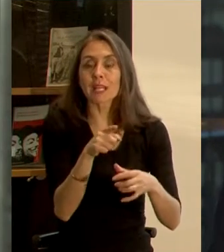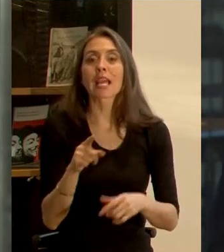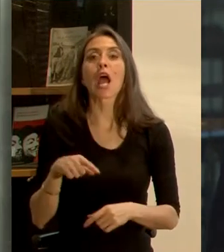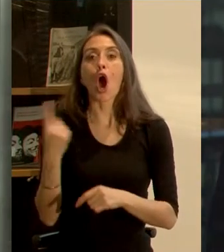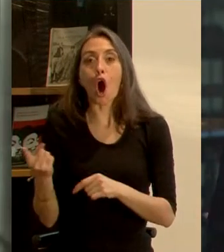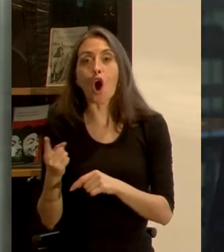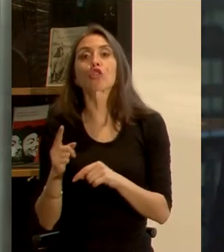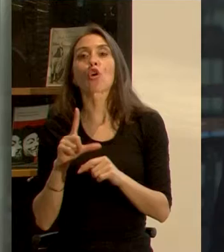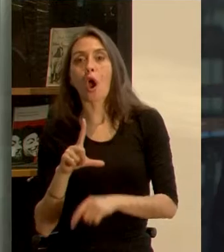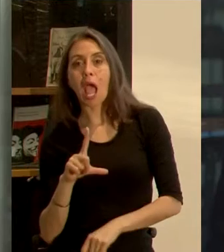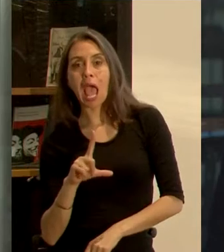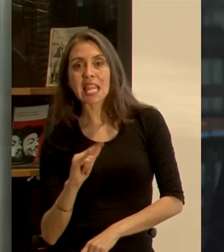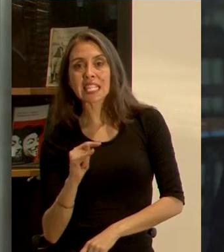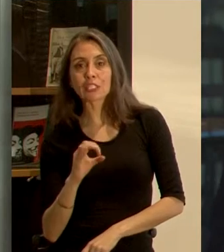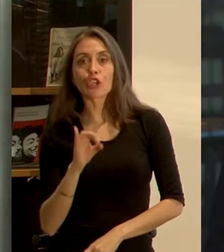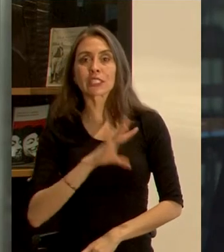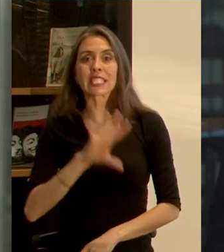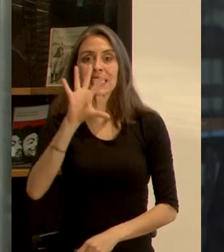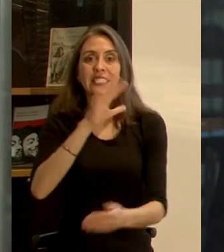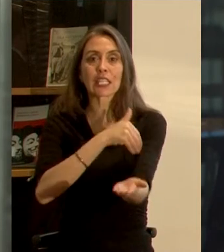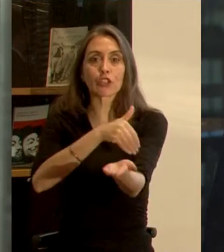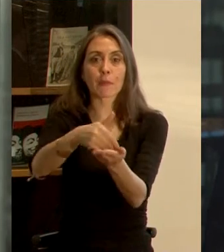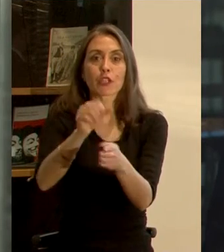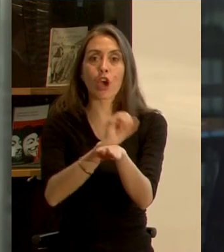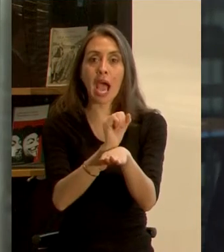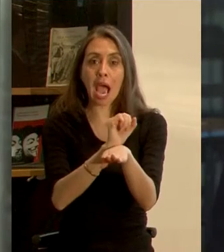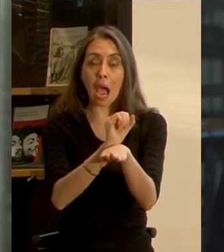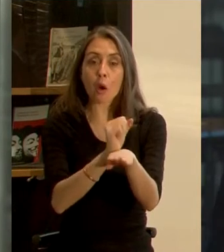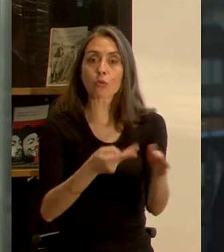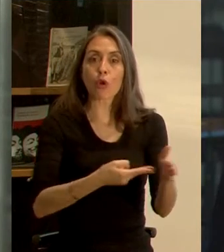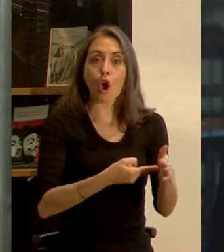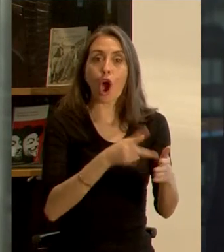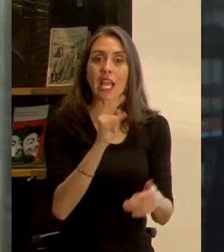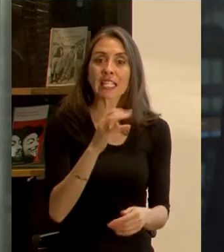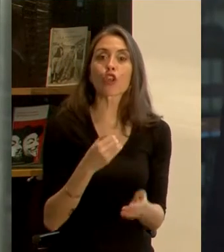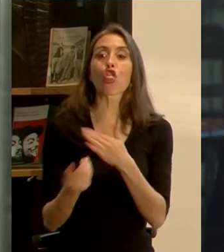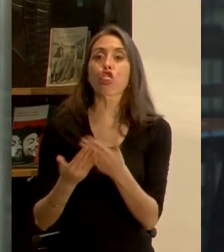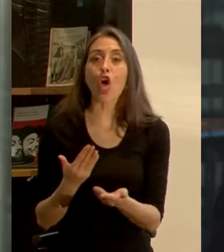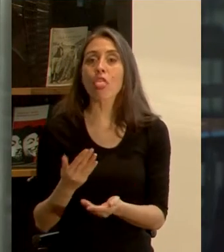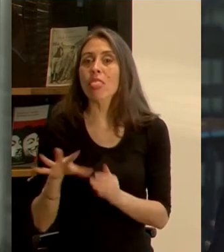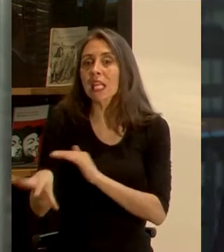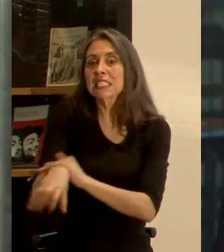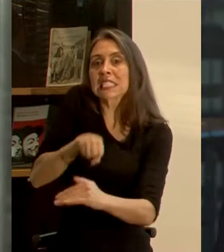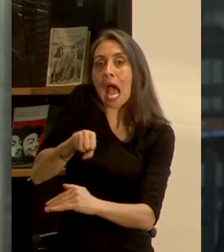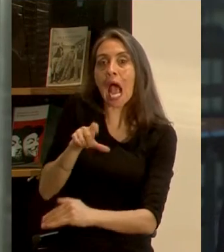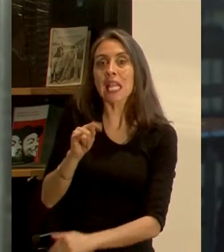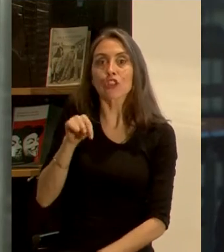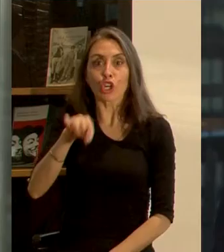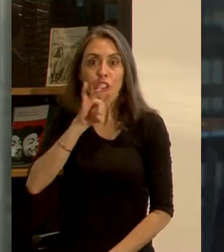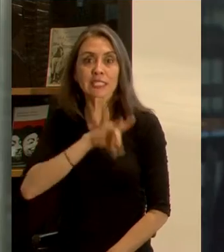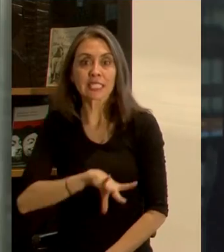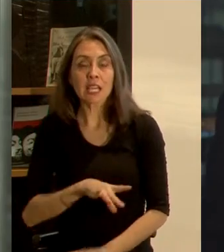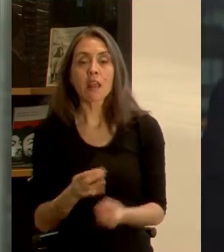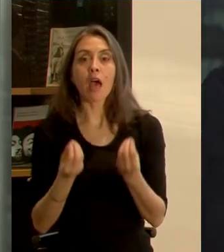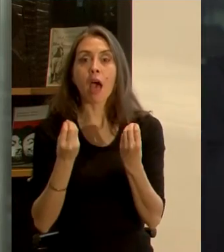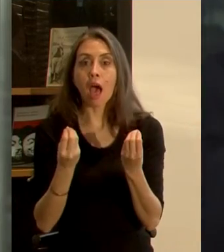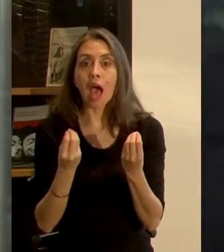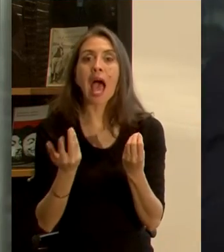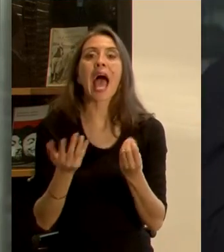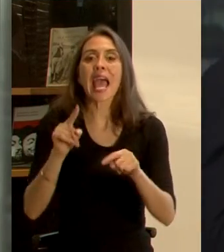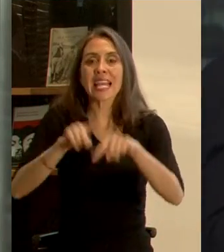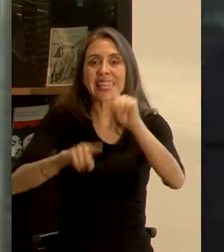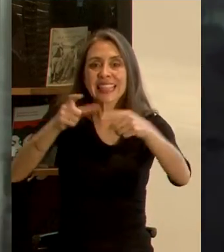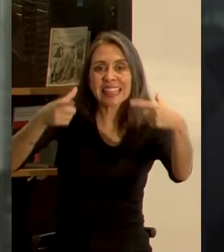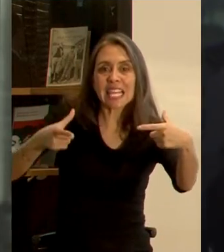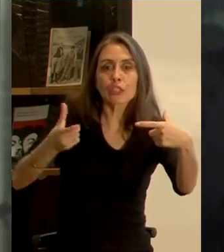litio. China va a construir 5 millones de autos eléctricos ahora y necesita litio. ¿Dónde está el litio? En Chile. Es aquí lo interesante de la vocación de uso, es